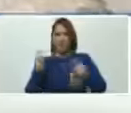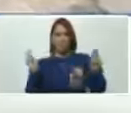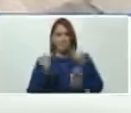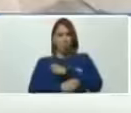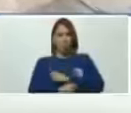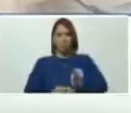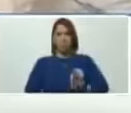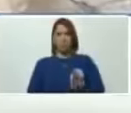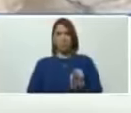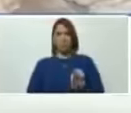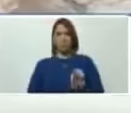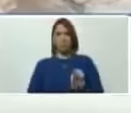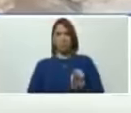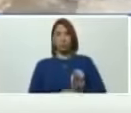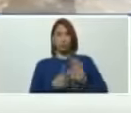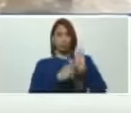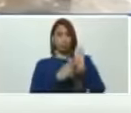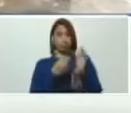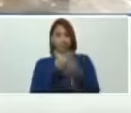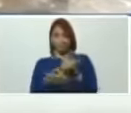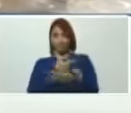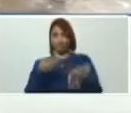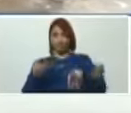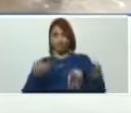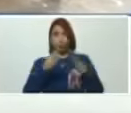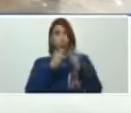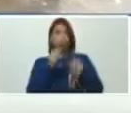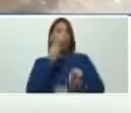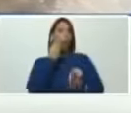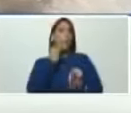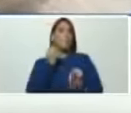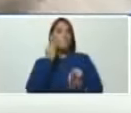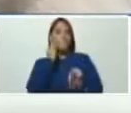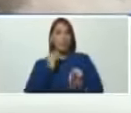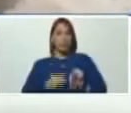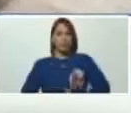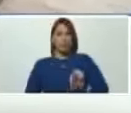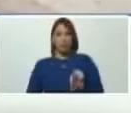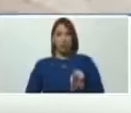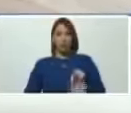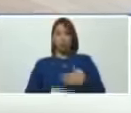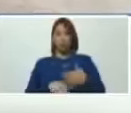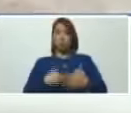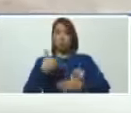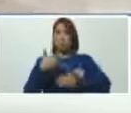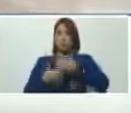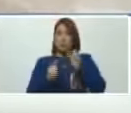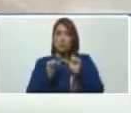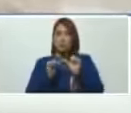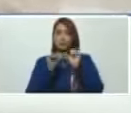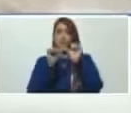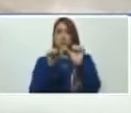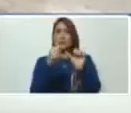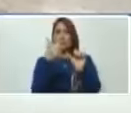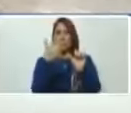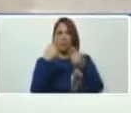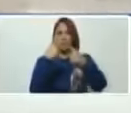cambiado. Verdaderamente extraordinaria toda esta experiencia y la vamos a continuar con tres